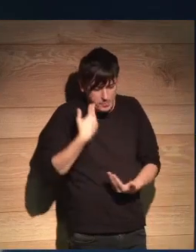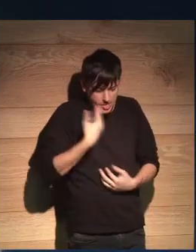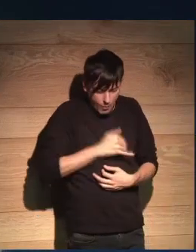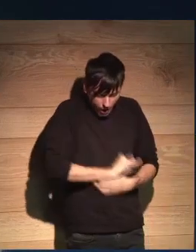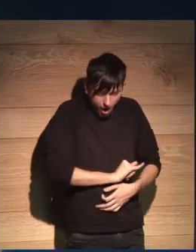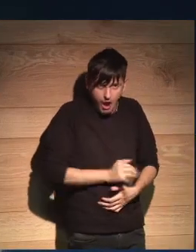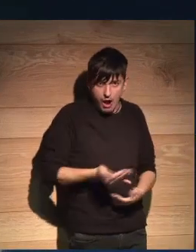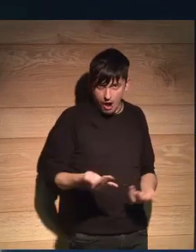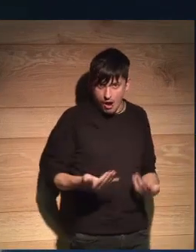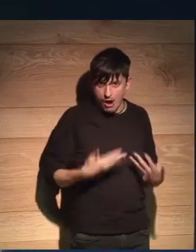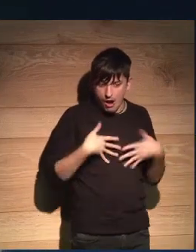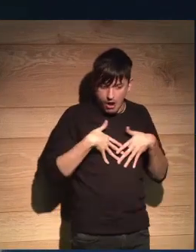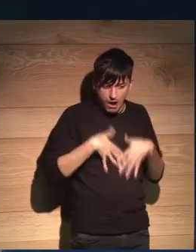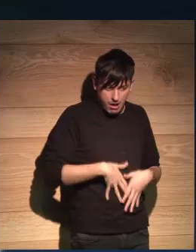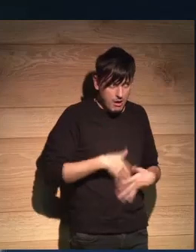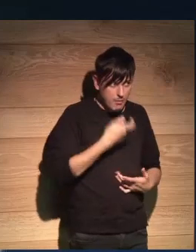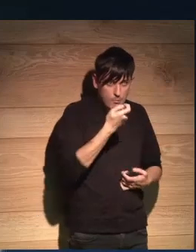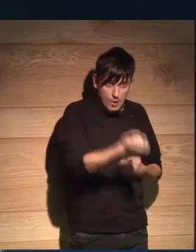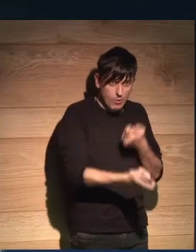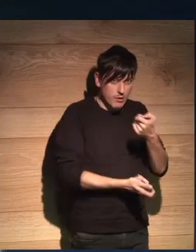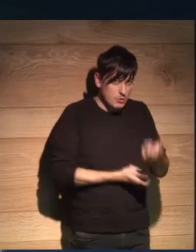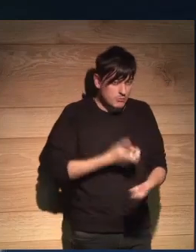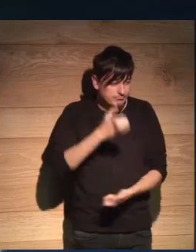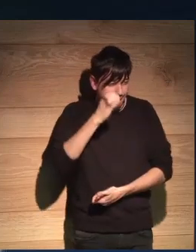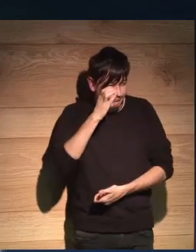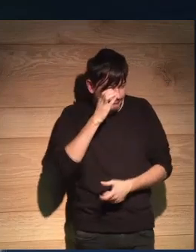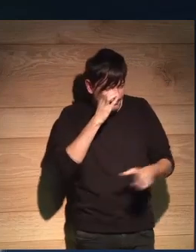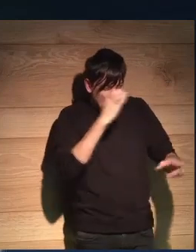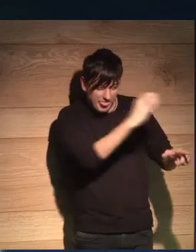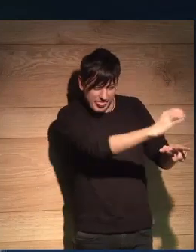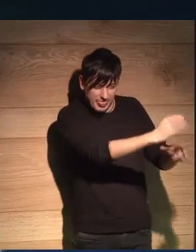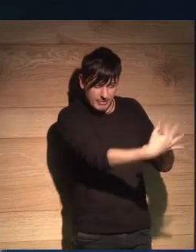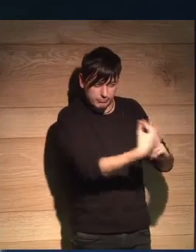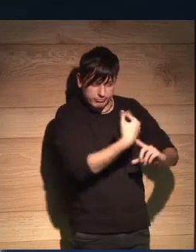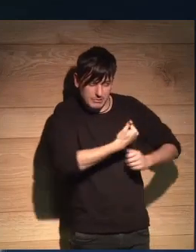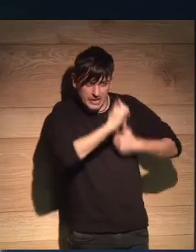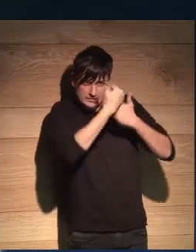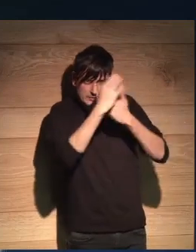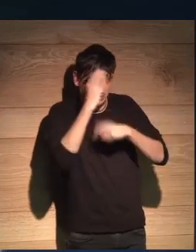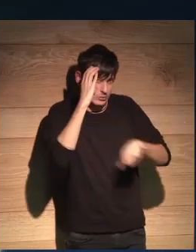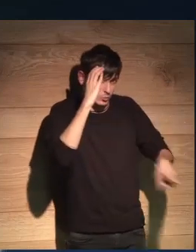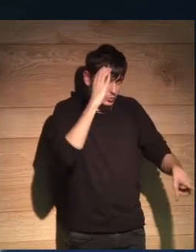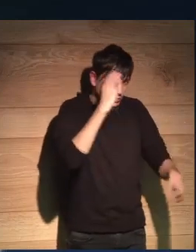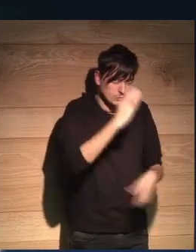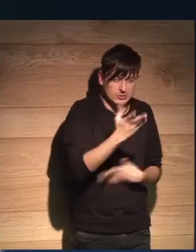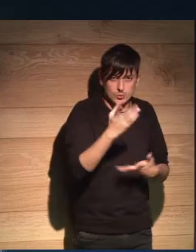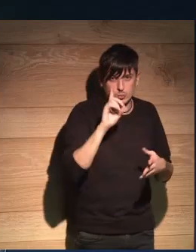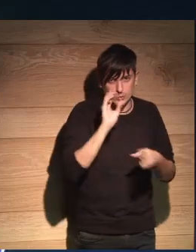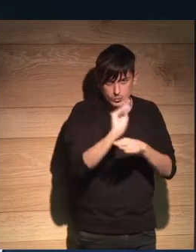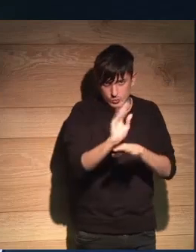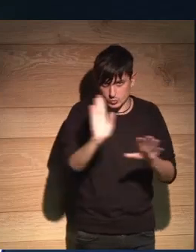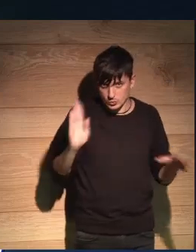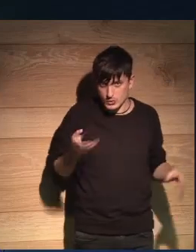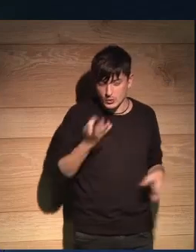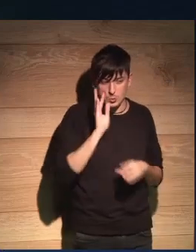cada vez escuchan más la palabra de la ciencia. Pero ojo,